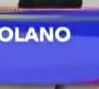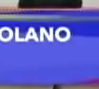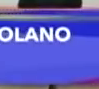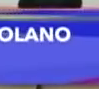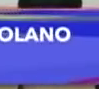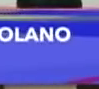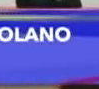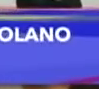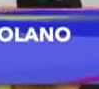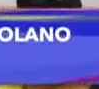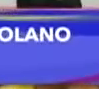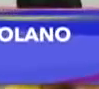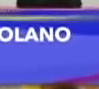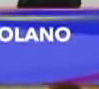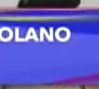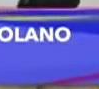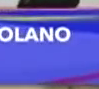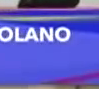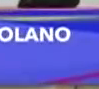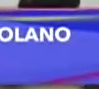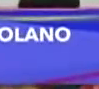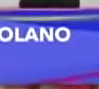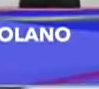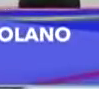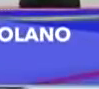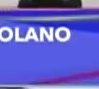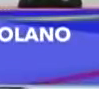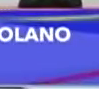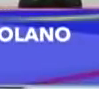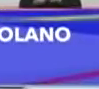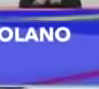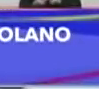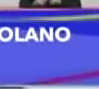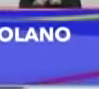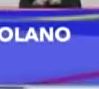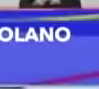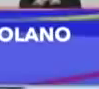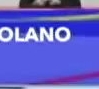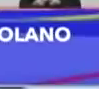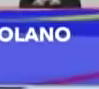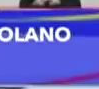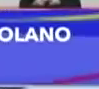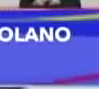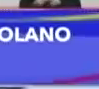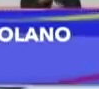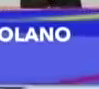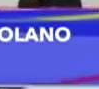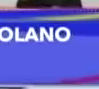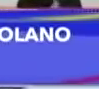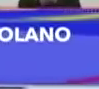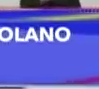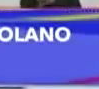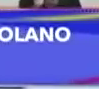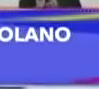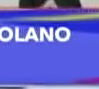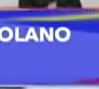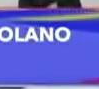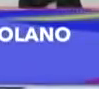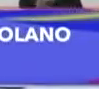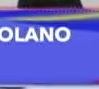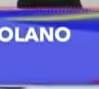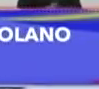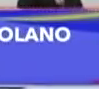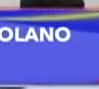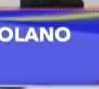m y está como siempre con nosotros un querido compañero ejemplo